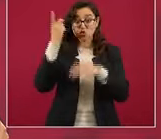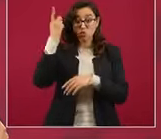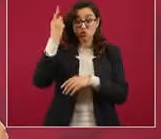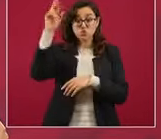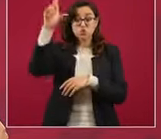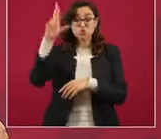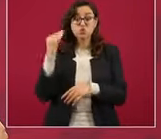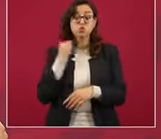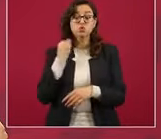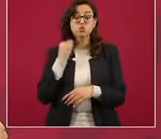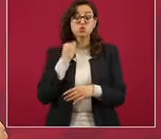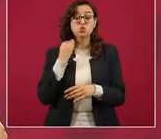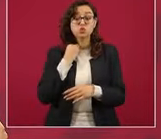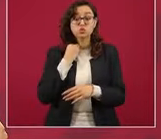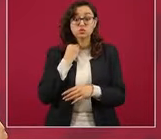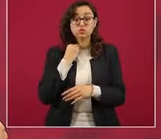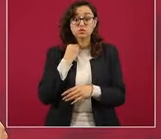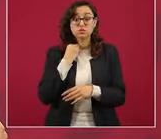derecho,